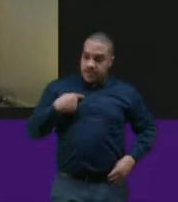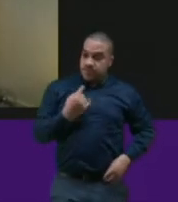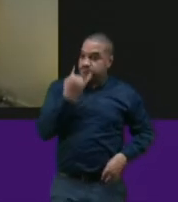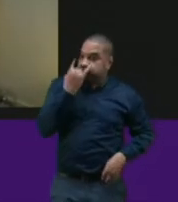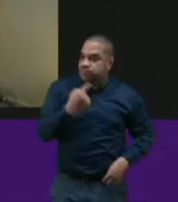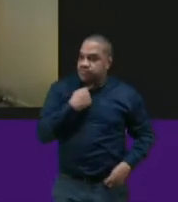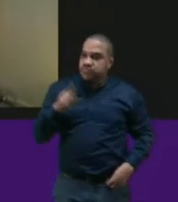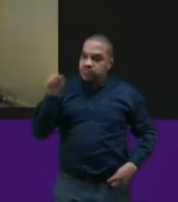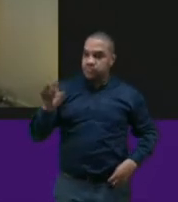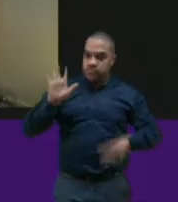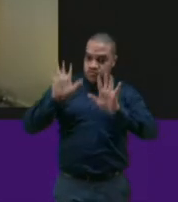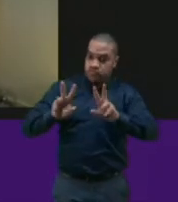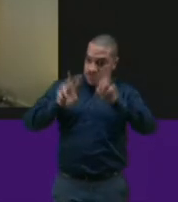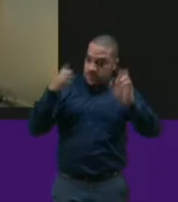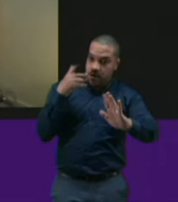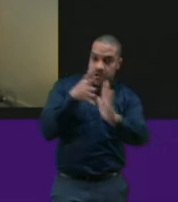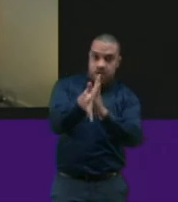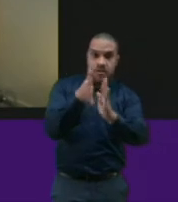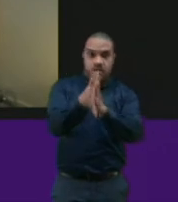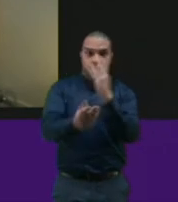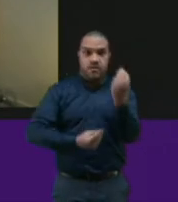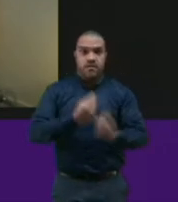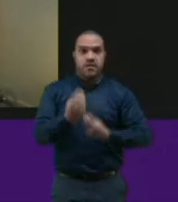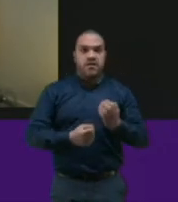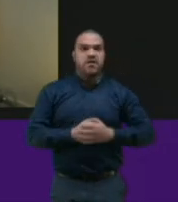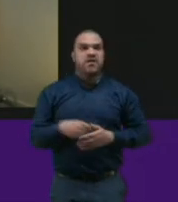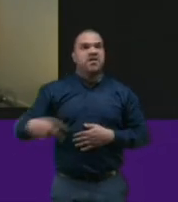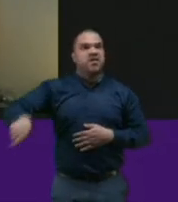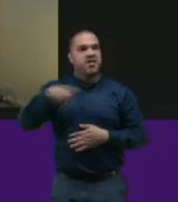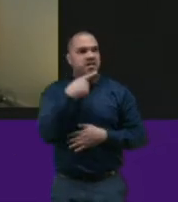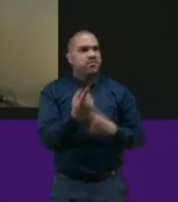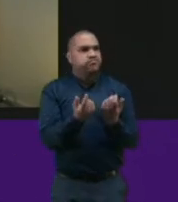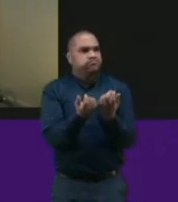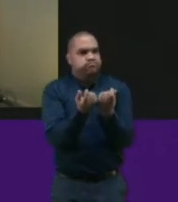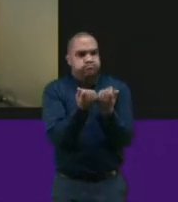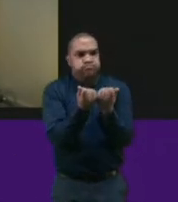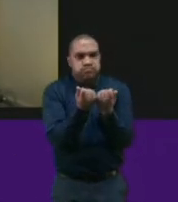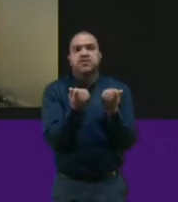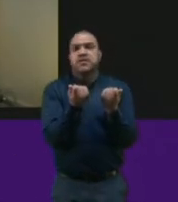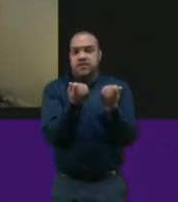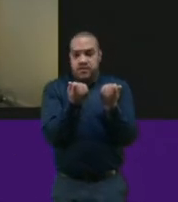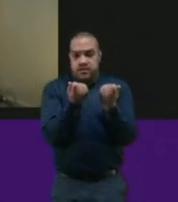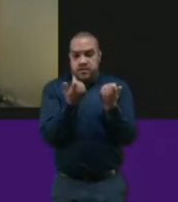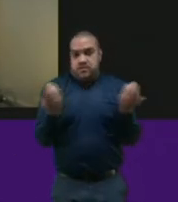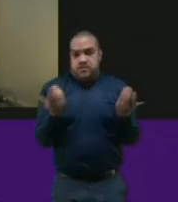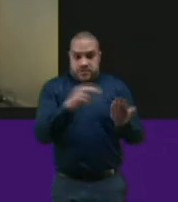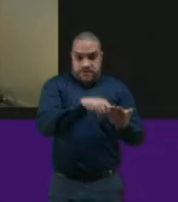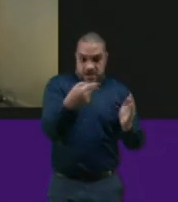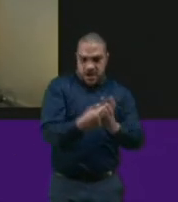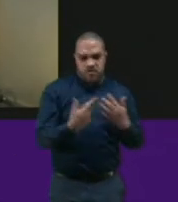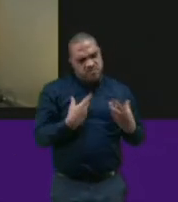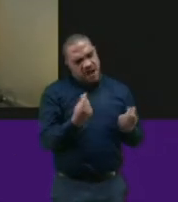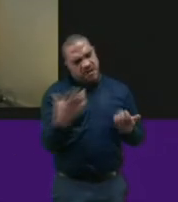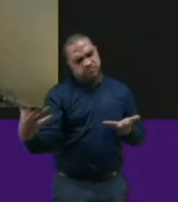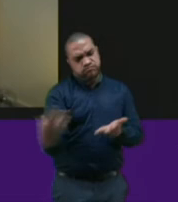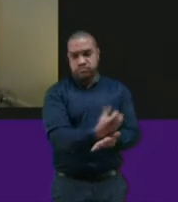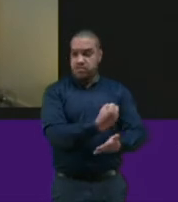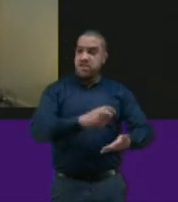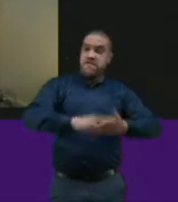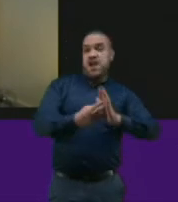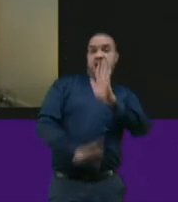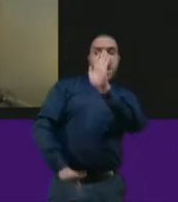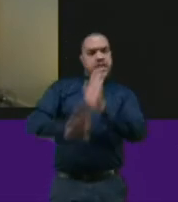mencionas de que levantar dinero no necesariamente es sinónimo de éxito. Y en eso yo he sido